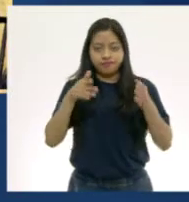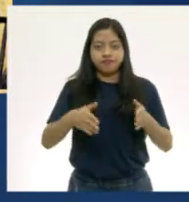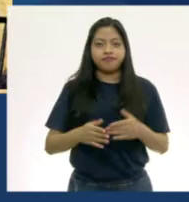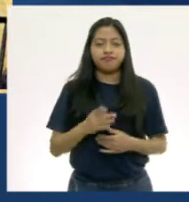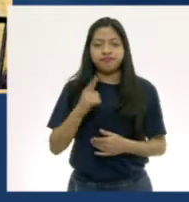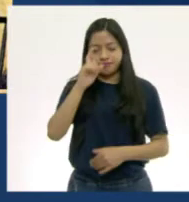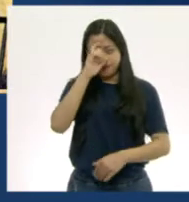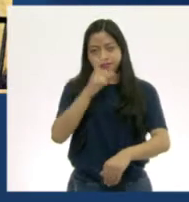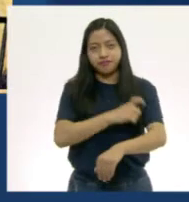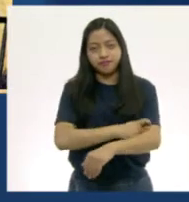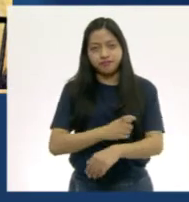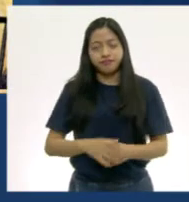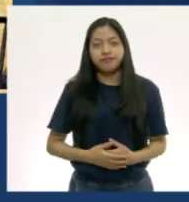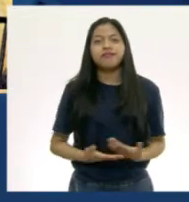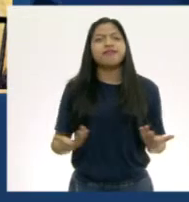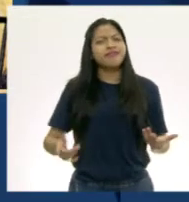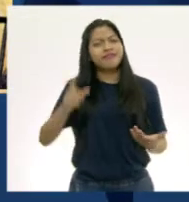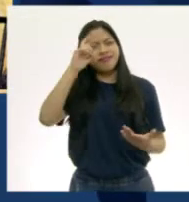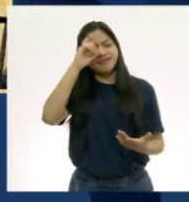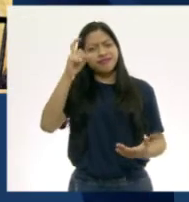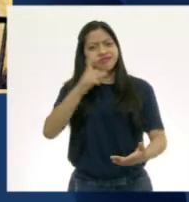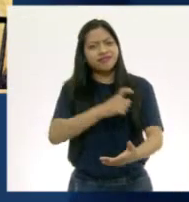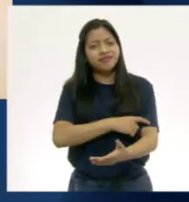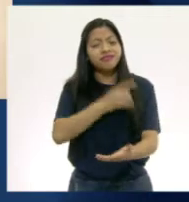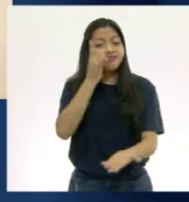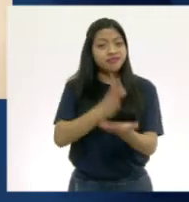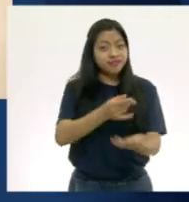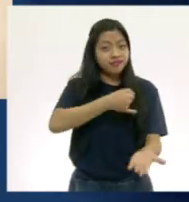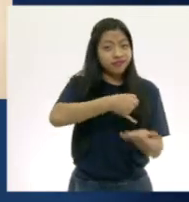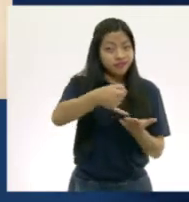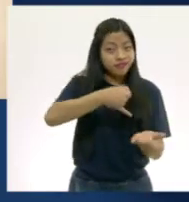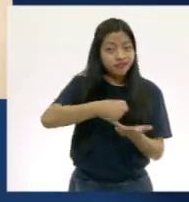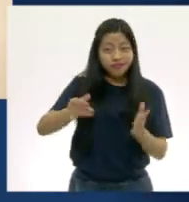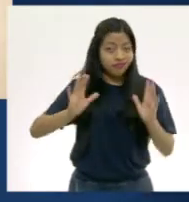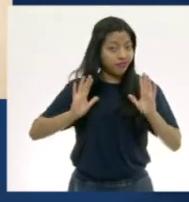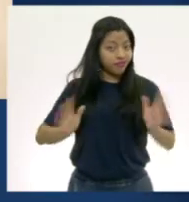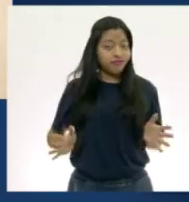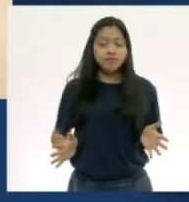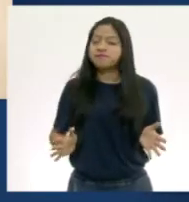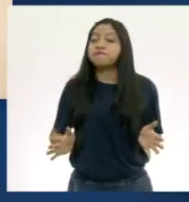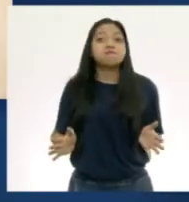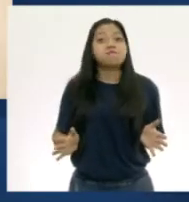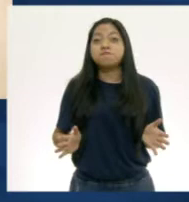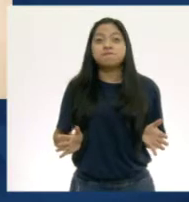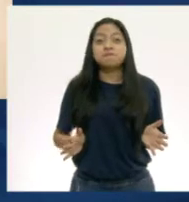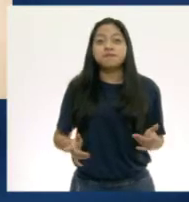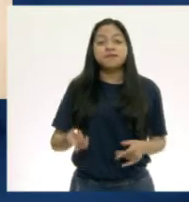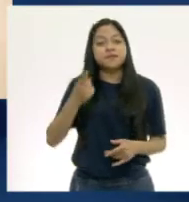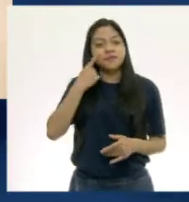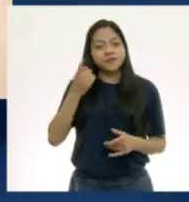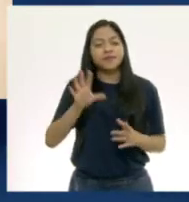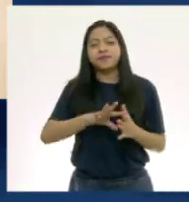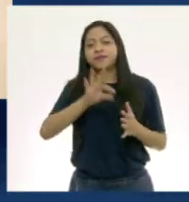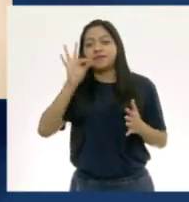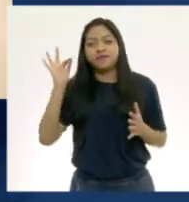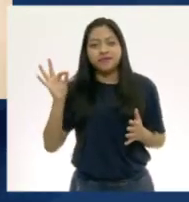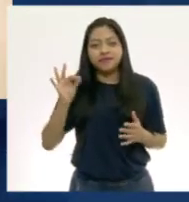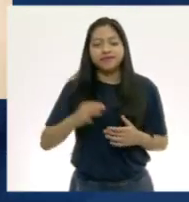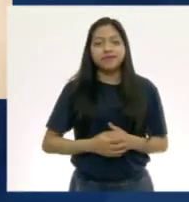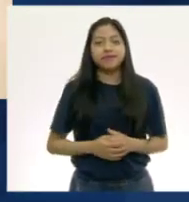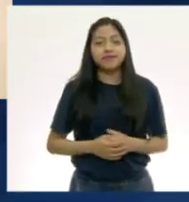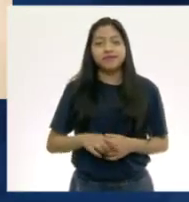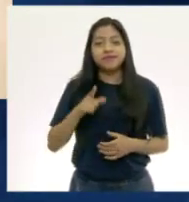Entonces, ¿los egipcios solo fueron buenos agricultores? No solo eso. Por ejemplo, los egipcios también desarrollaron